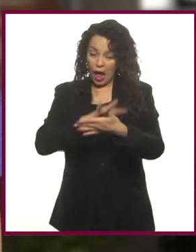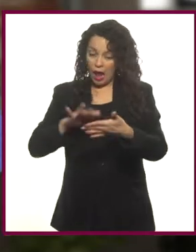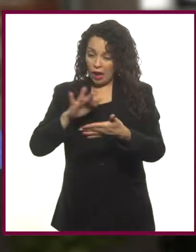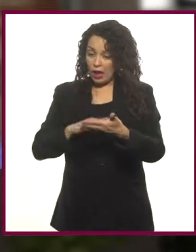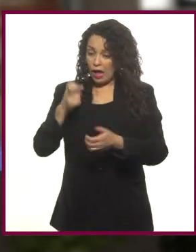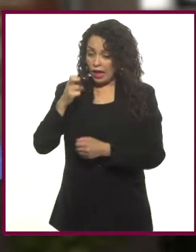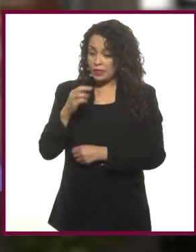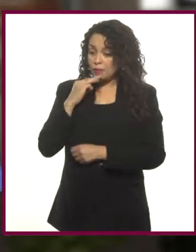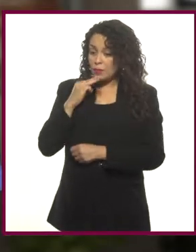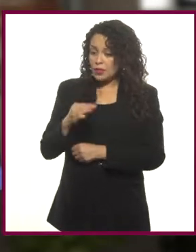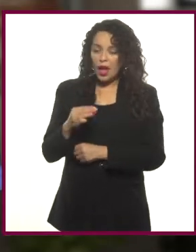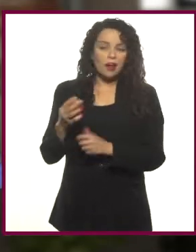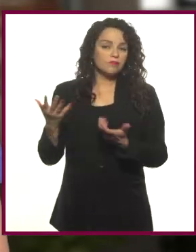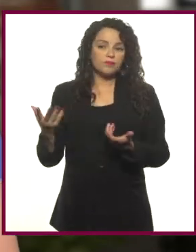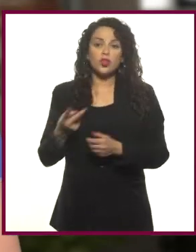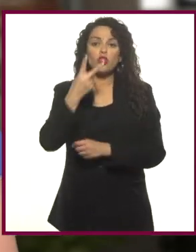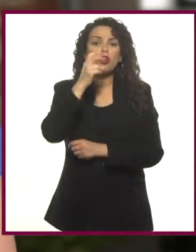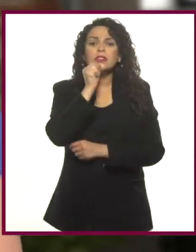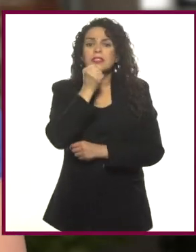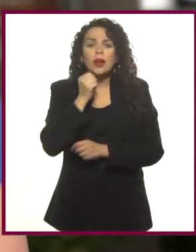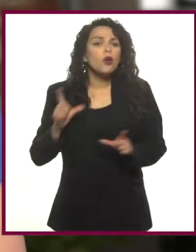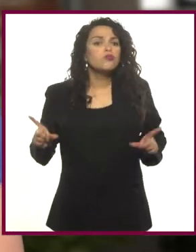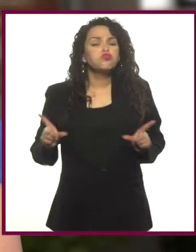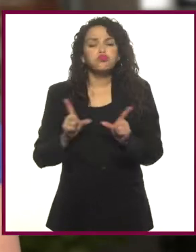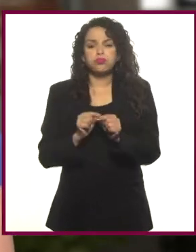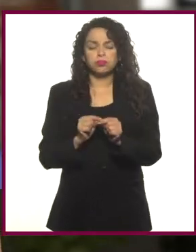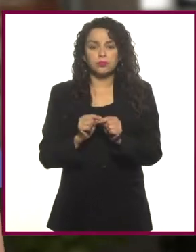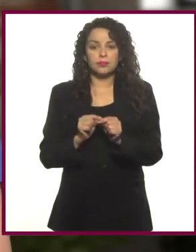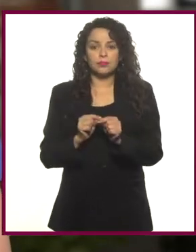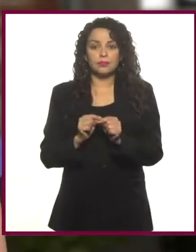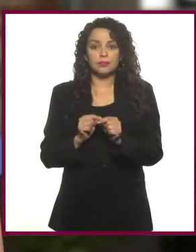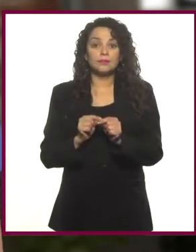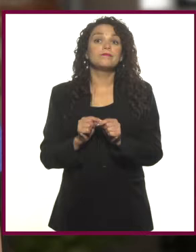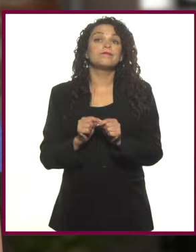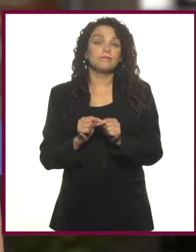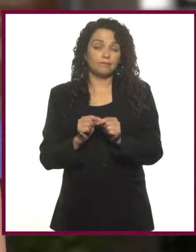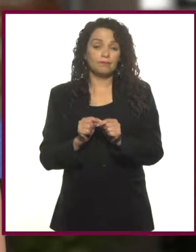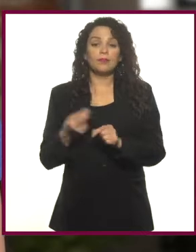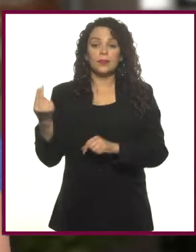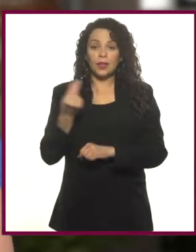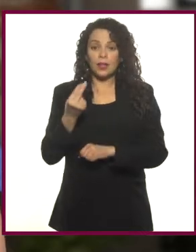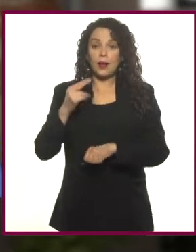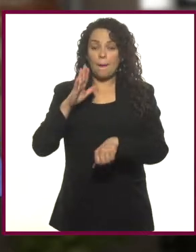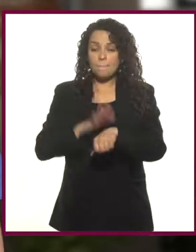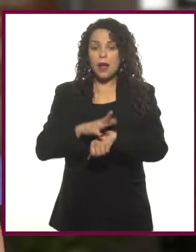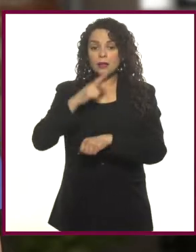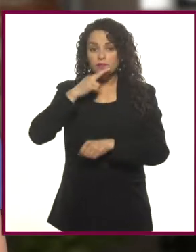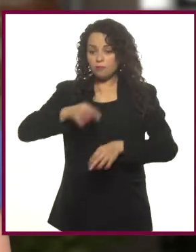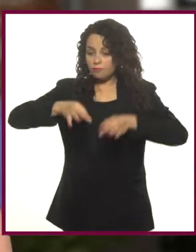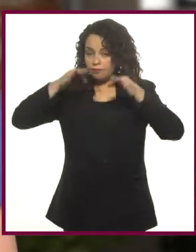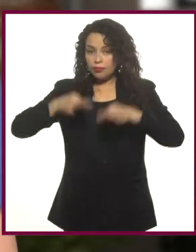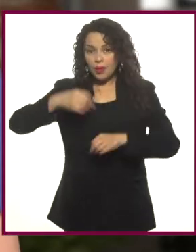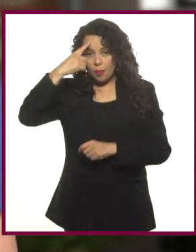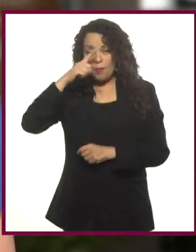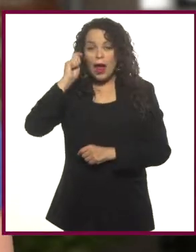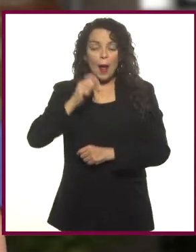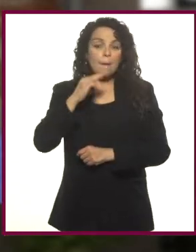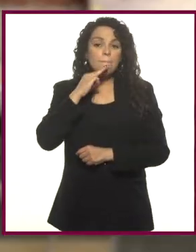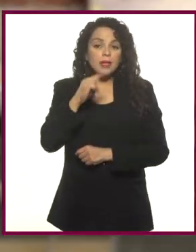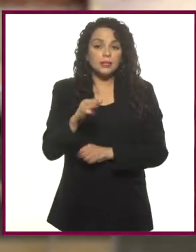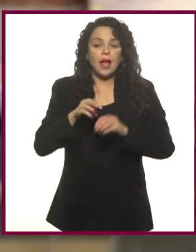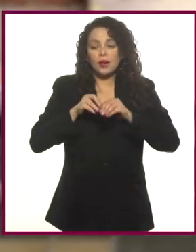a leer un mensaje como ese, sino unos 2 segundos, de modo que habría que ser muy efectivos al momento de plasmar dicho